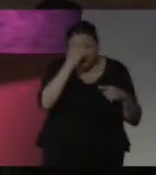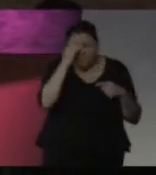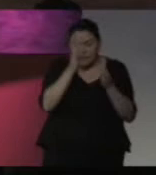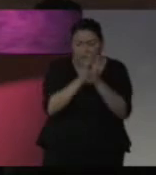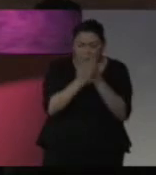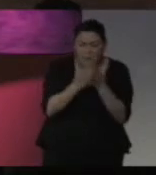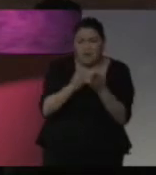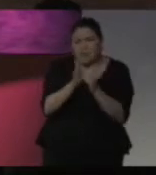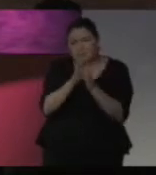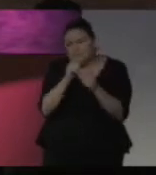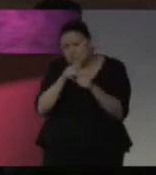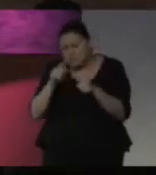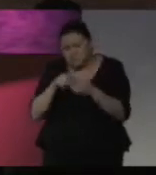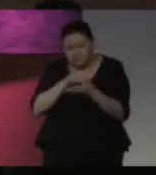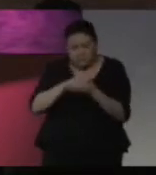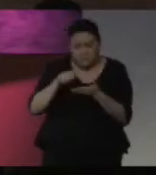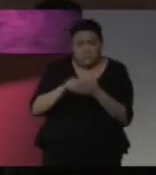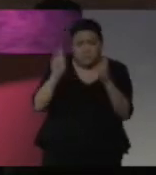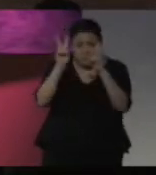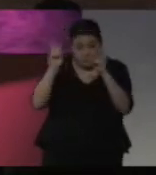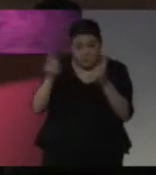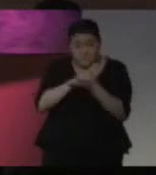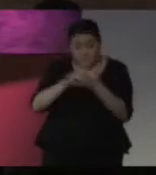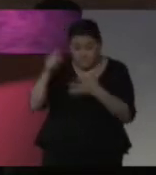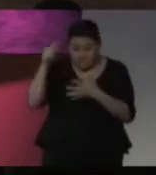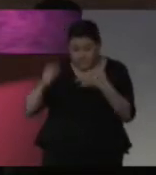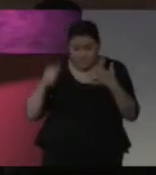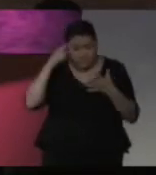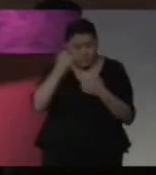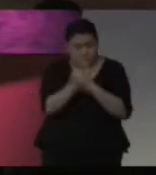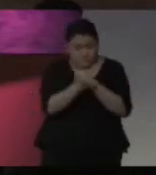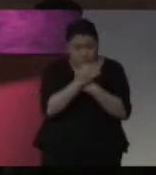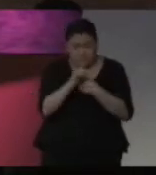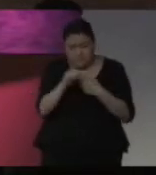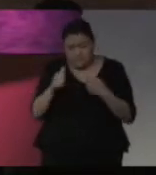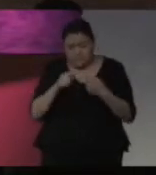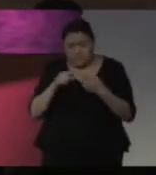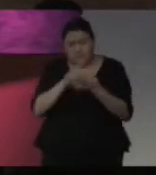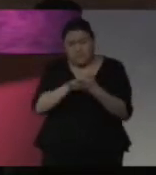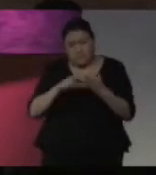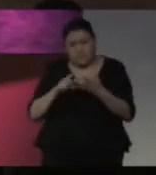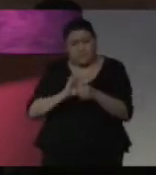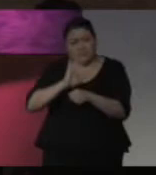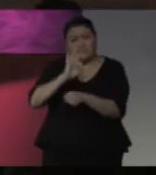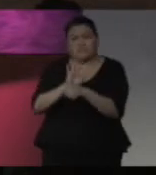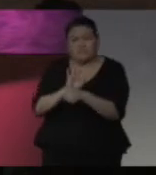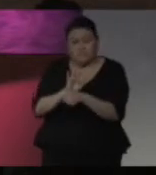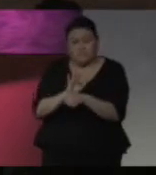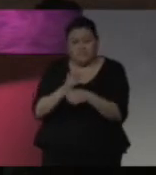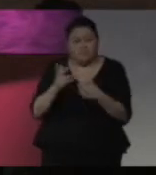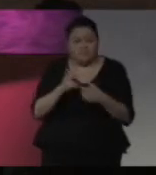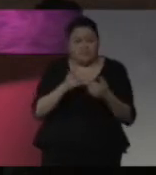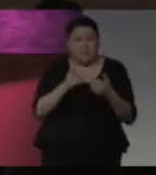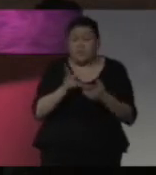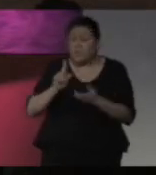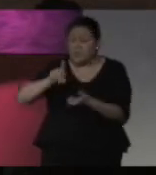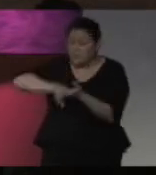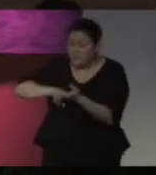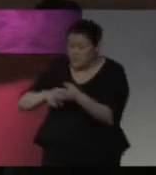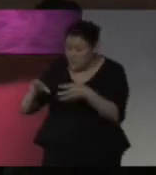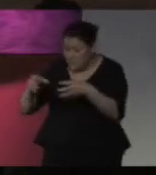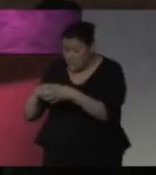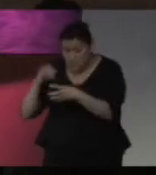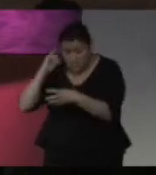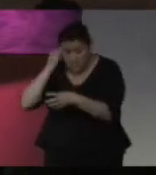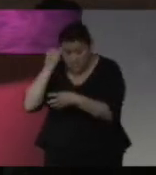libros, publicaciones sobre el derecho jurídico, el derecho positivo, al interior del mundo comunal también hay